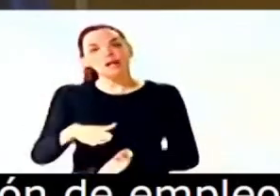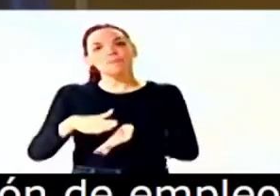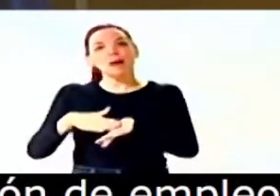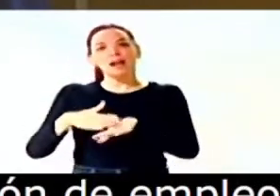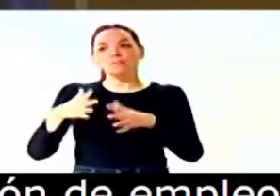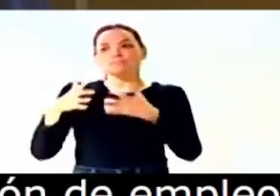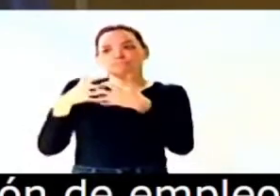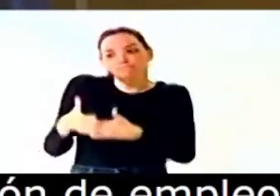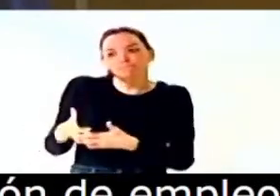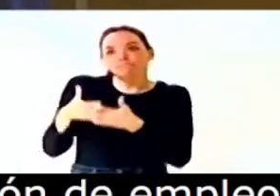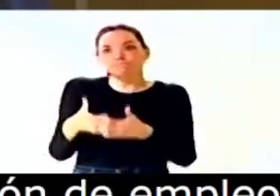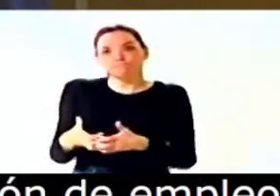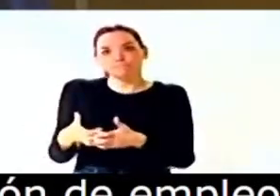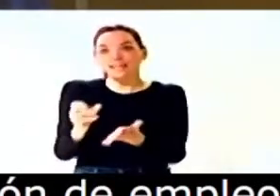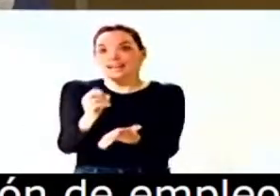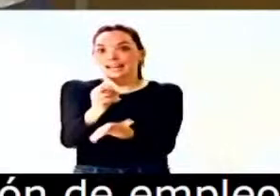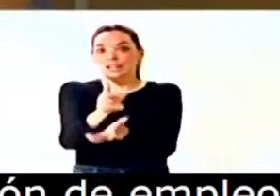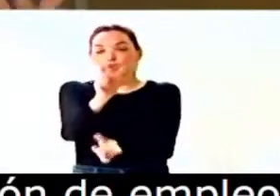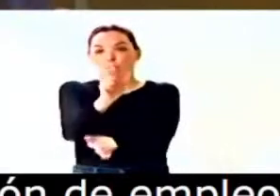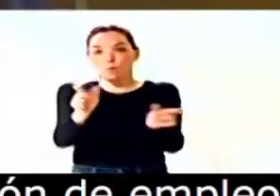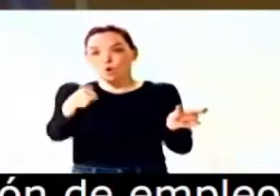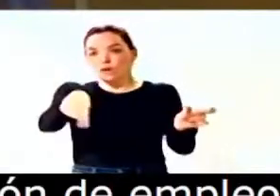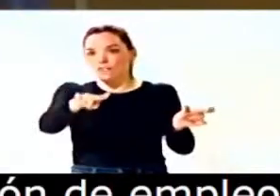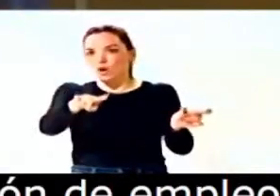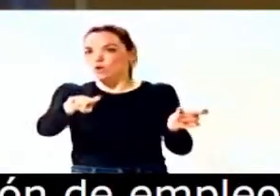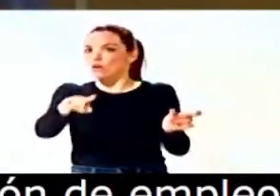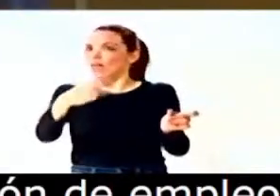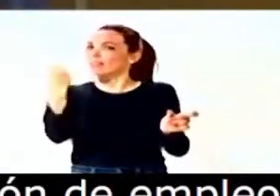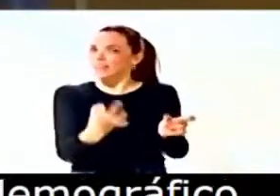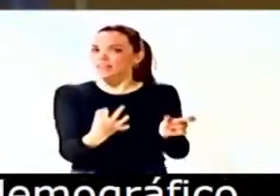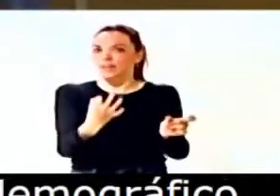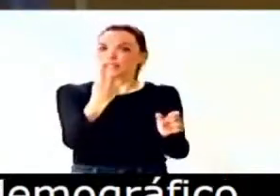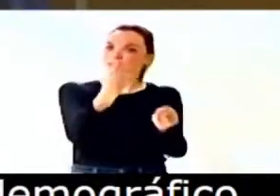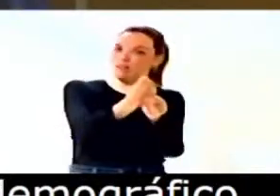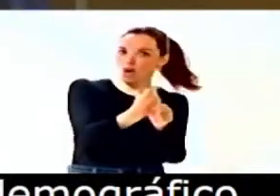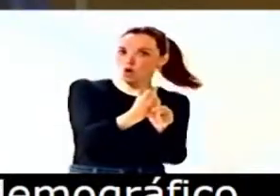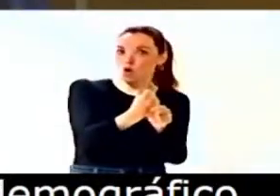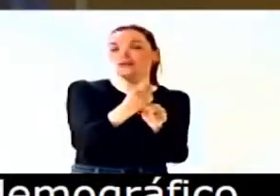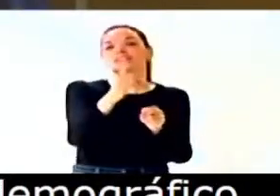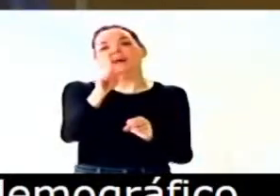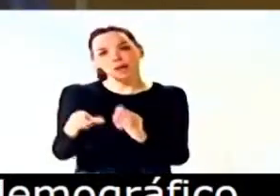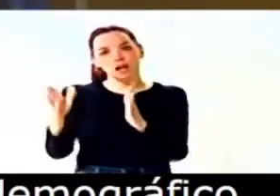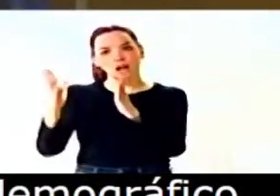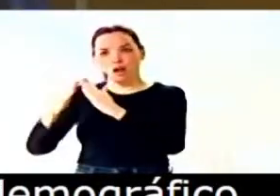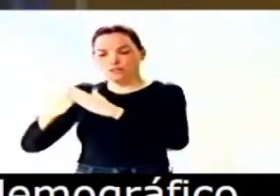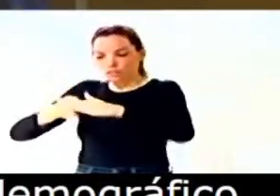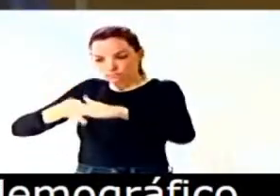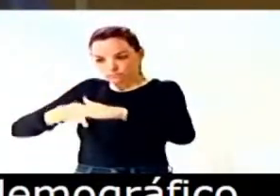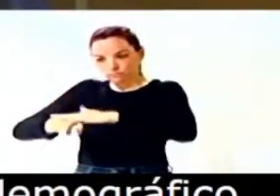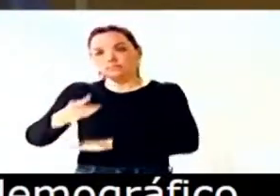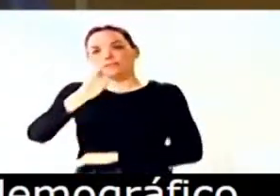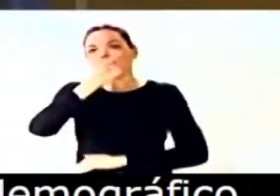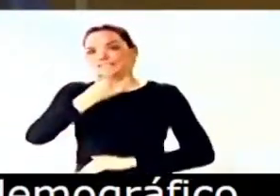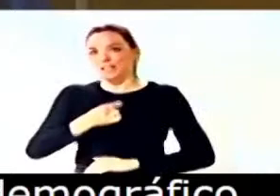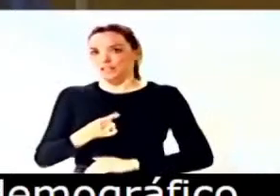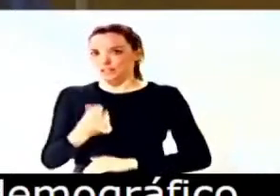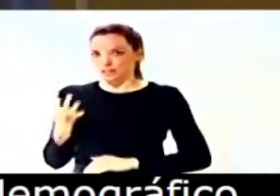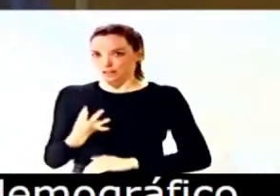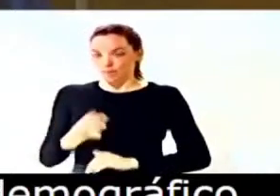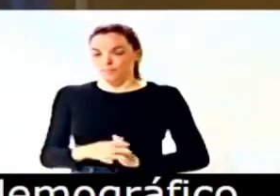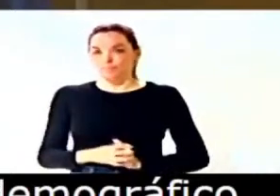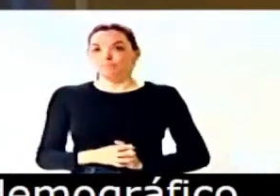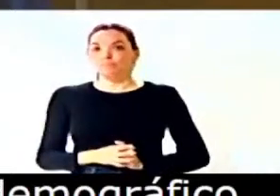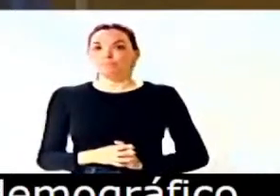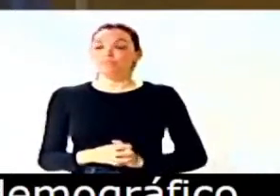para luchar contra el reto demográfico, empleo, pero también acceso a la vivienda. Con la